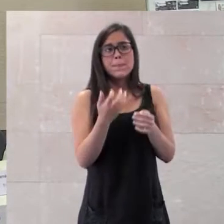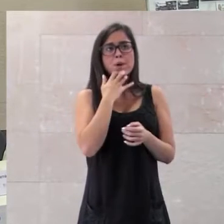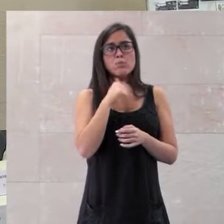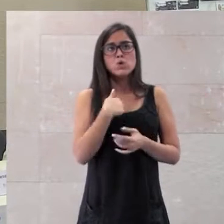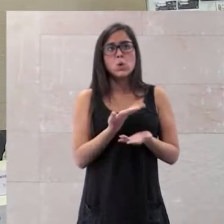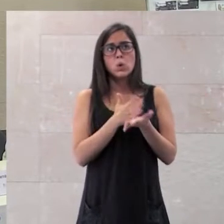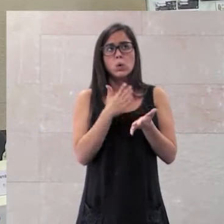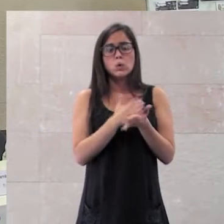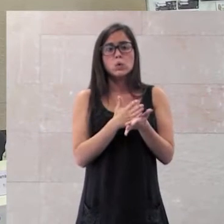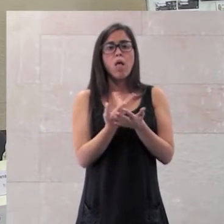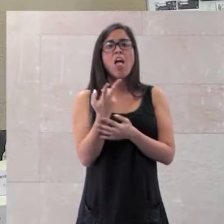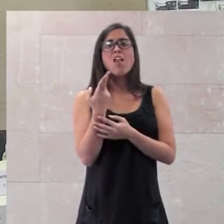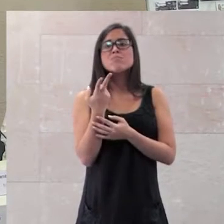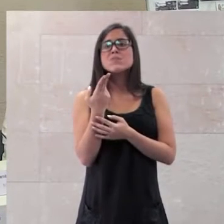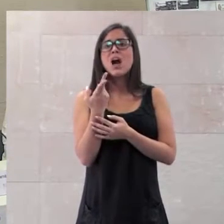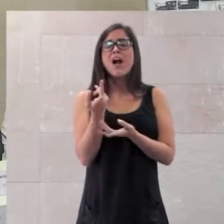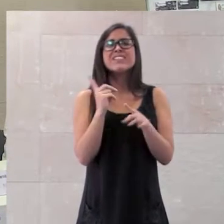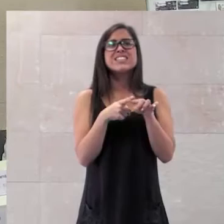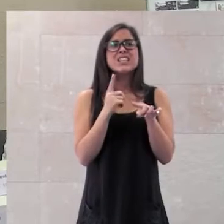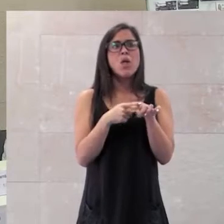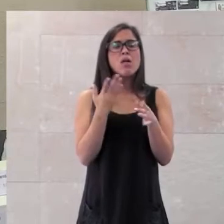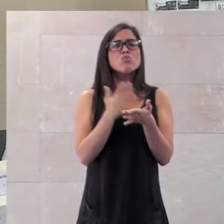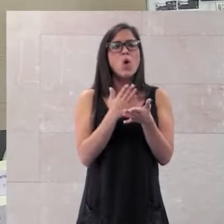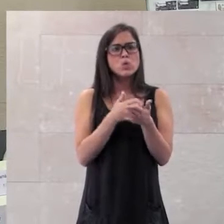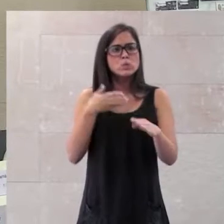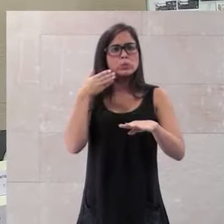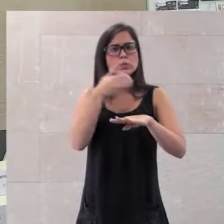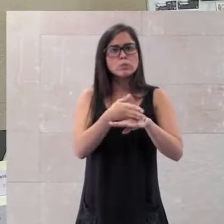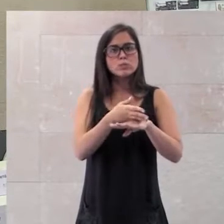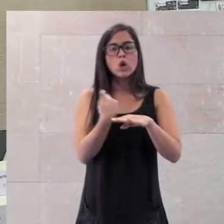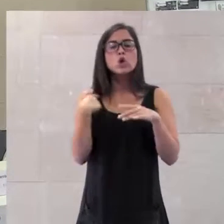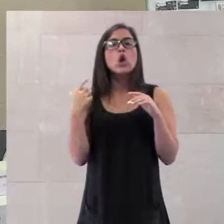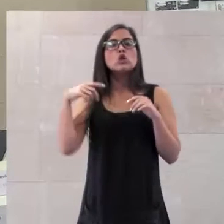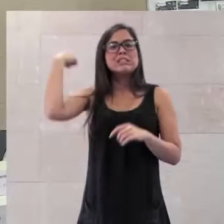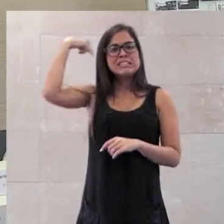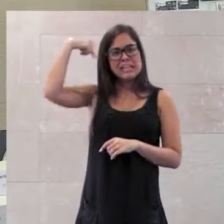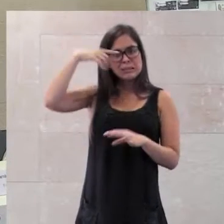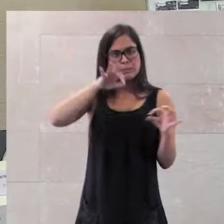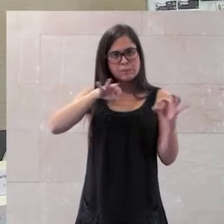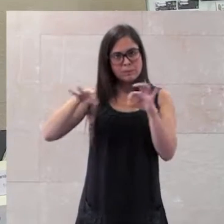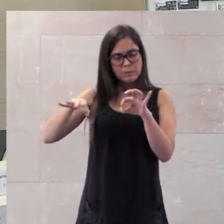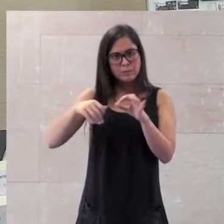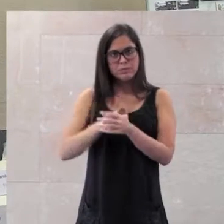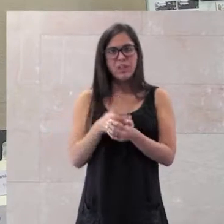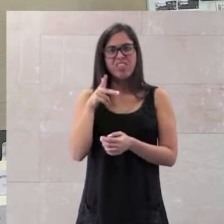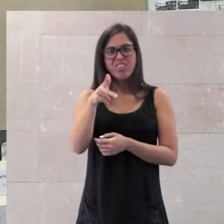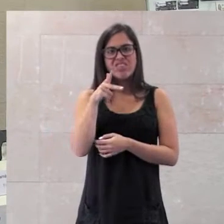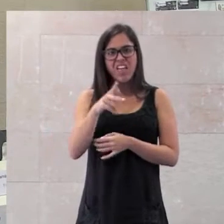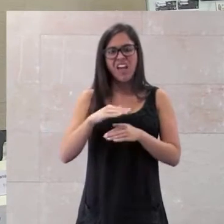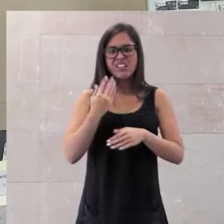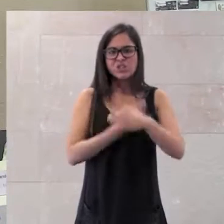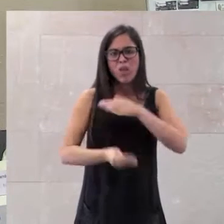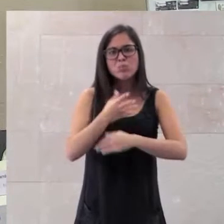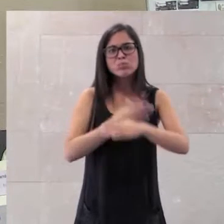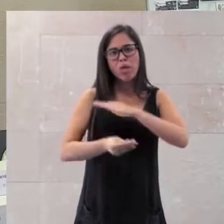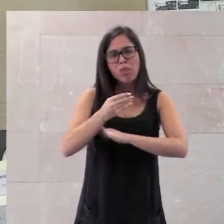en un curso de relaciones de pareja, de sexualidad, haciendo la tesis. Derechos reproductivos, aborto,